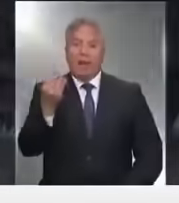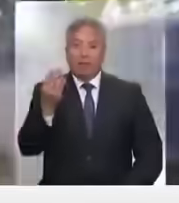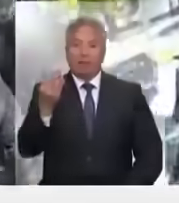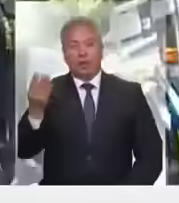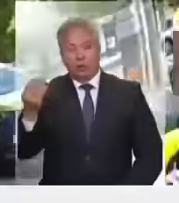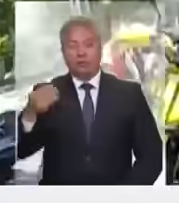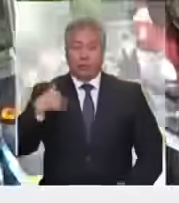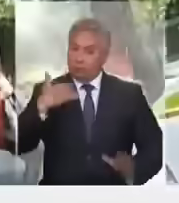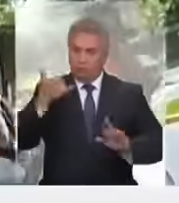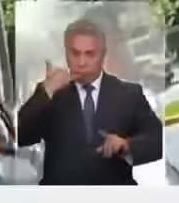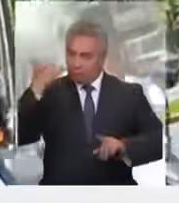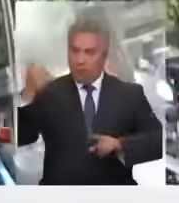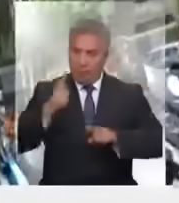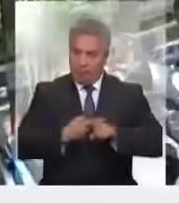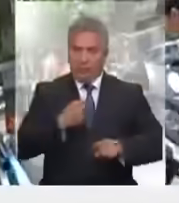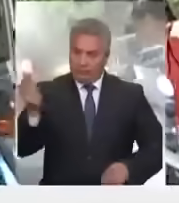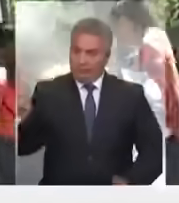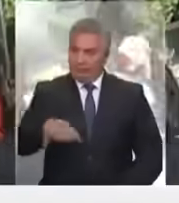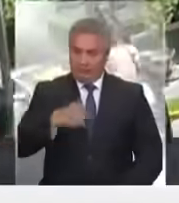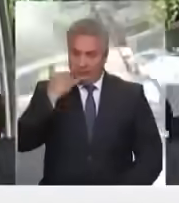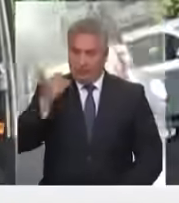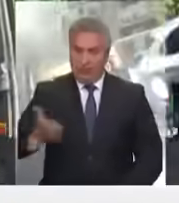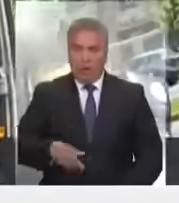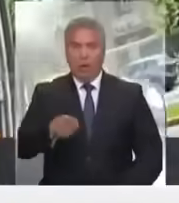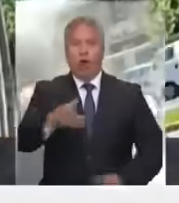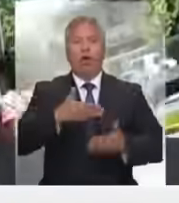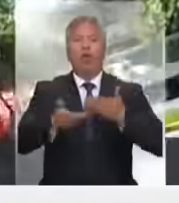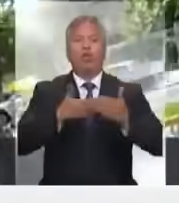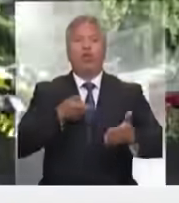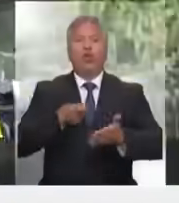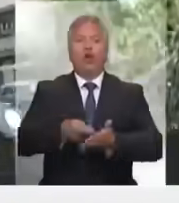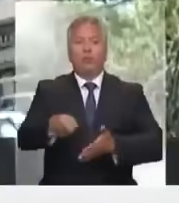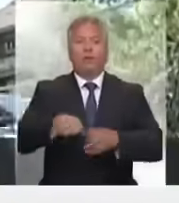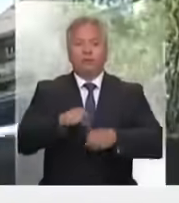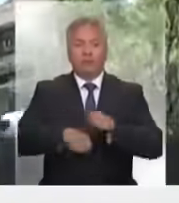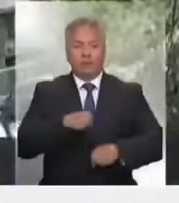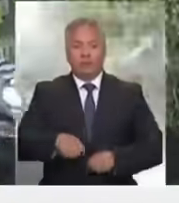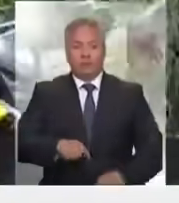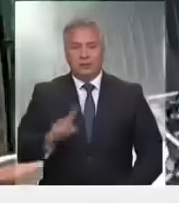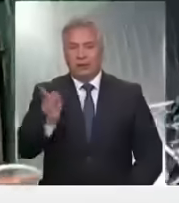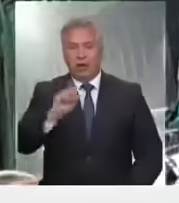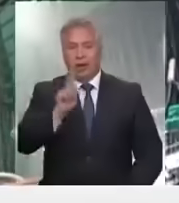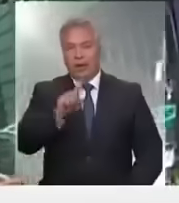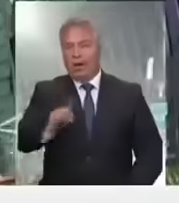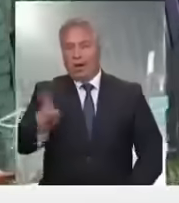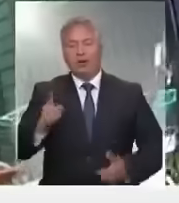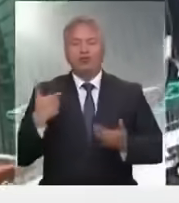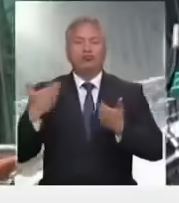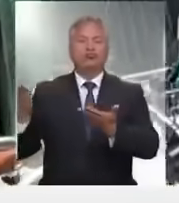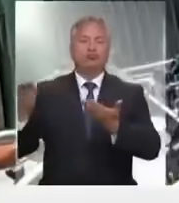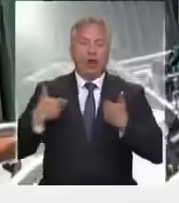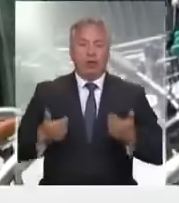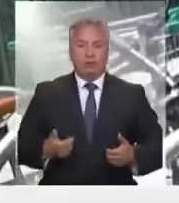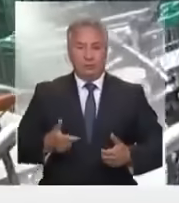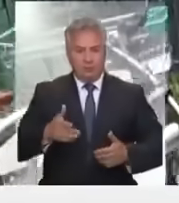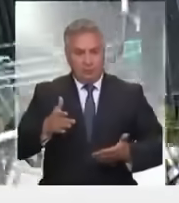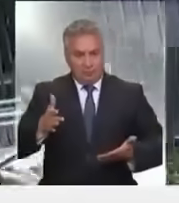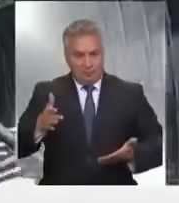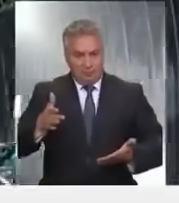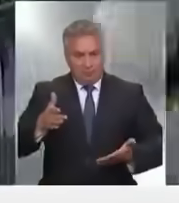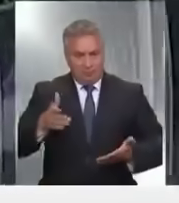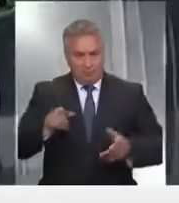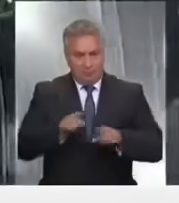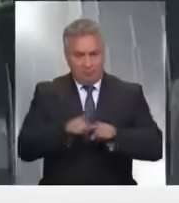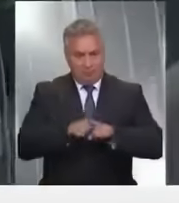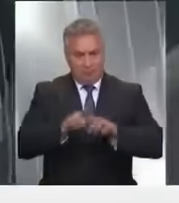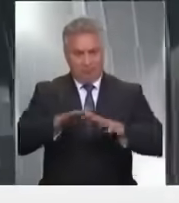llamar nuevamente. ¿Dónde la compró este amigo? No, esta me la sellaron. Excusas que terminaron de golpe